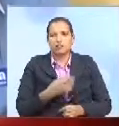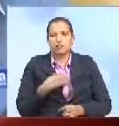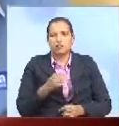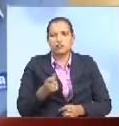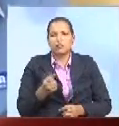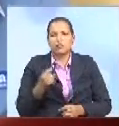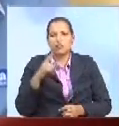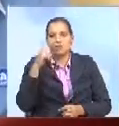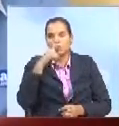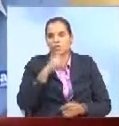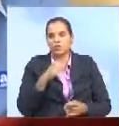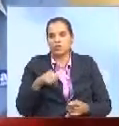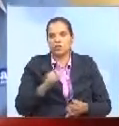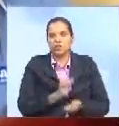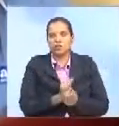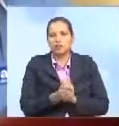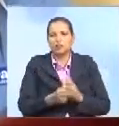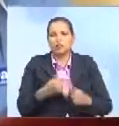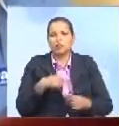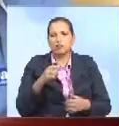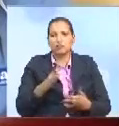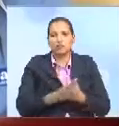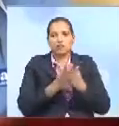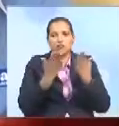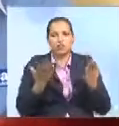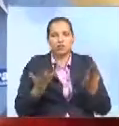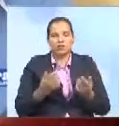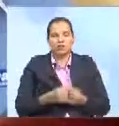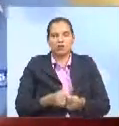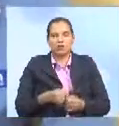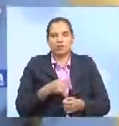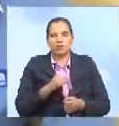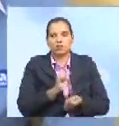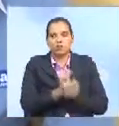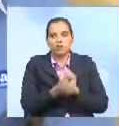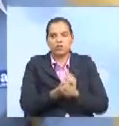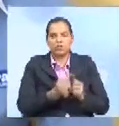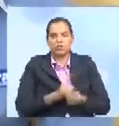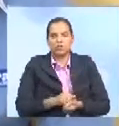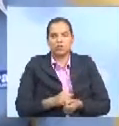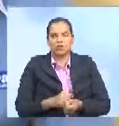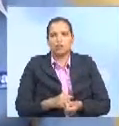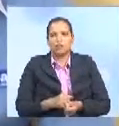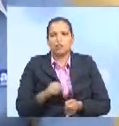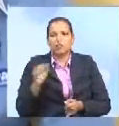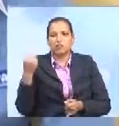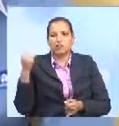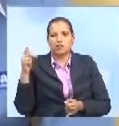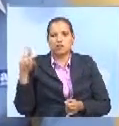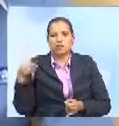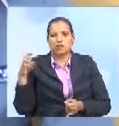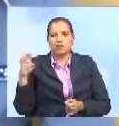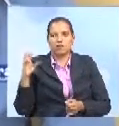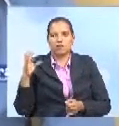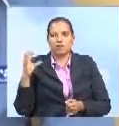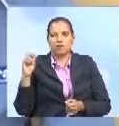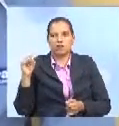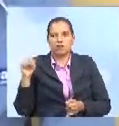sido un poco difícil mantenernos, más con la problemática de la comunicación,